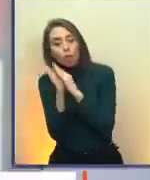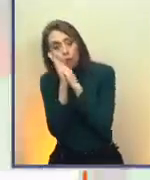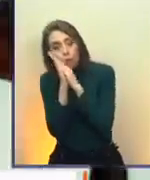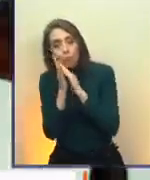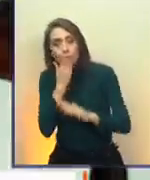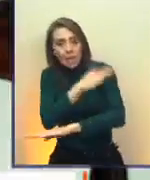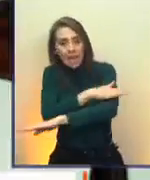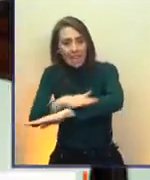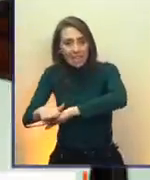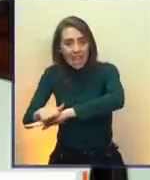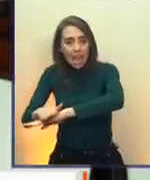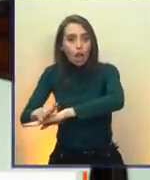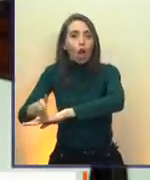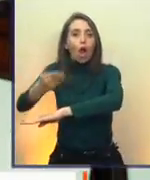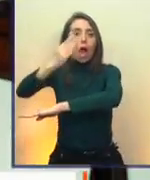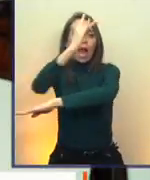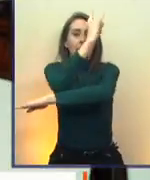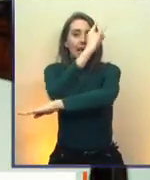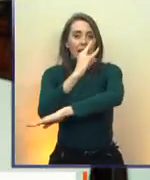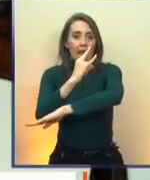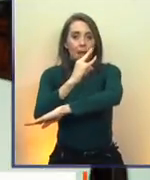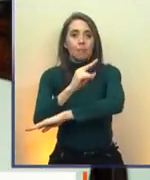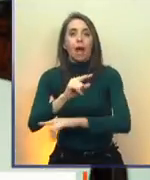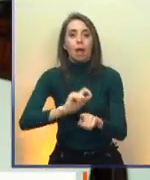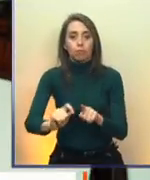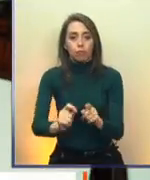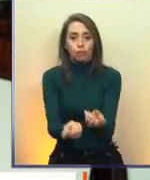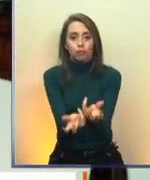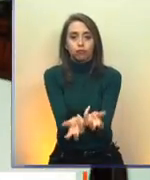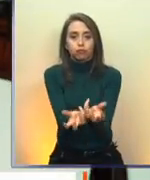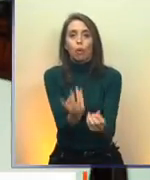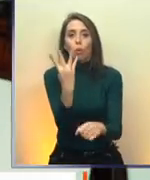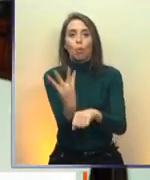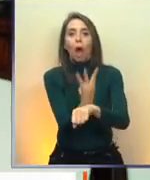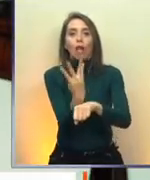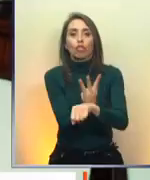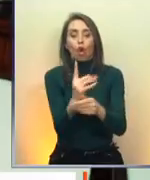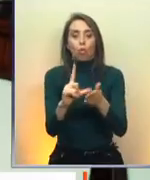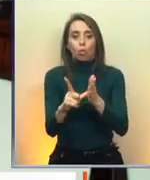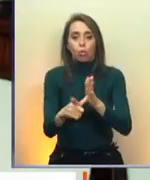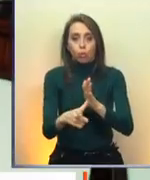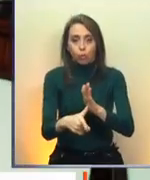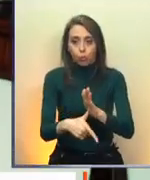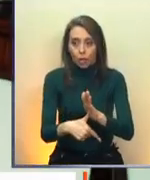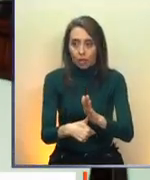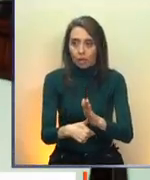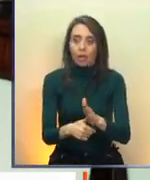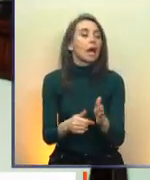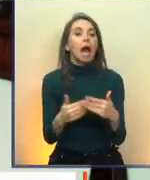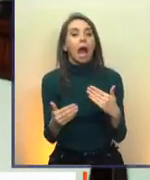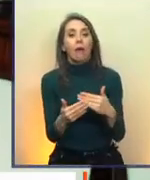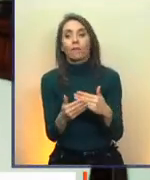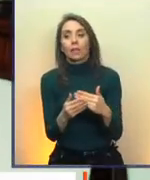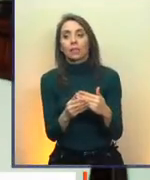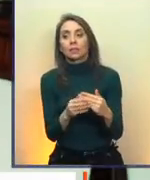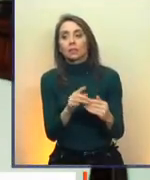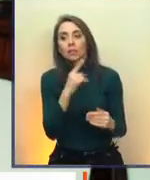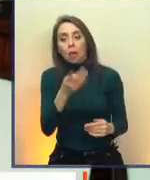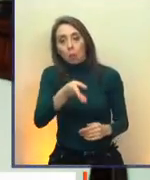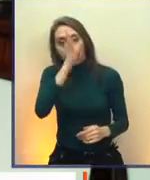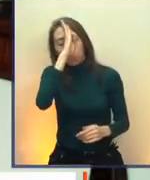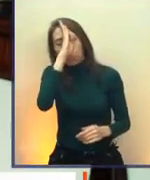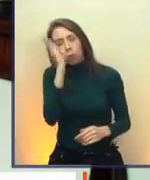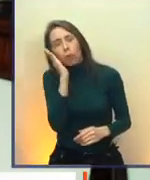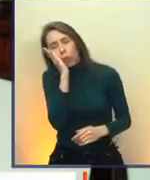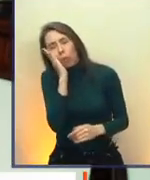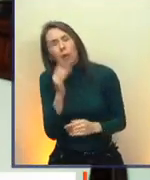hielo. La nafe duraba 4 horas prendida. Y eso, pero a veces pasábamos de largo, estábamos durmiendo y